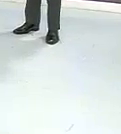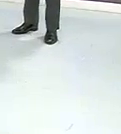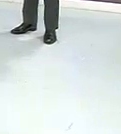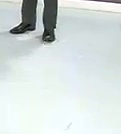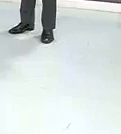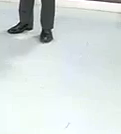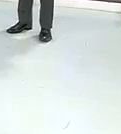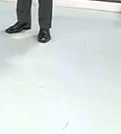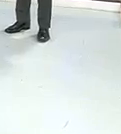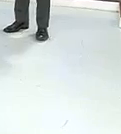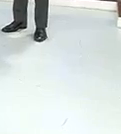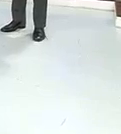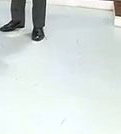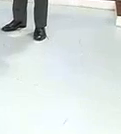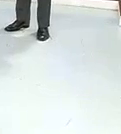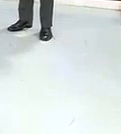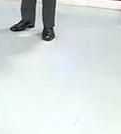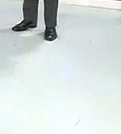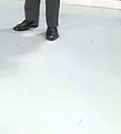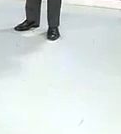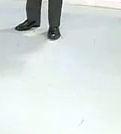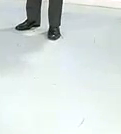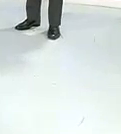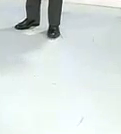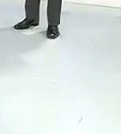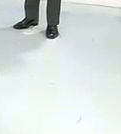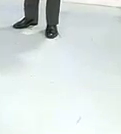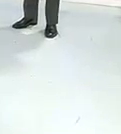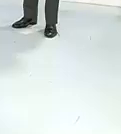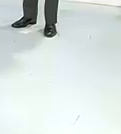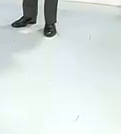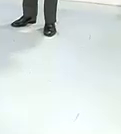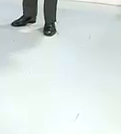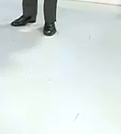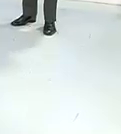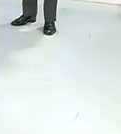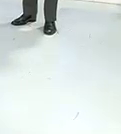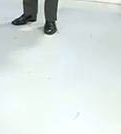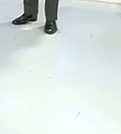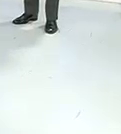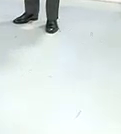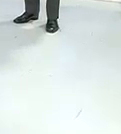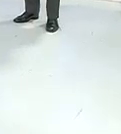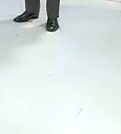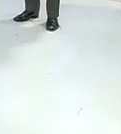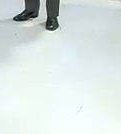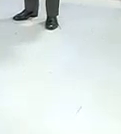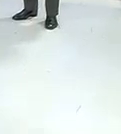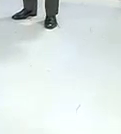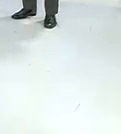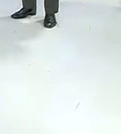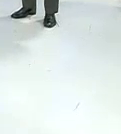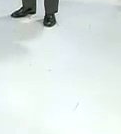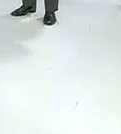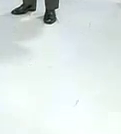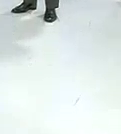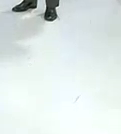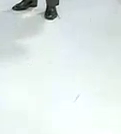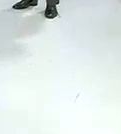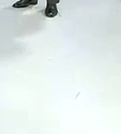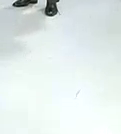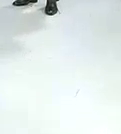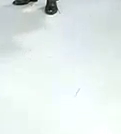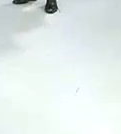Guayaquil, don José Luis, que viva Guayaquil. ¡Que viva! Eso por todo lo alto. Iniciando semana, iniciando mes.